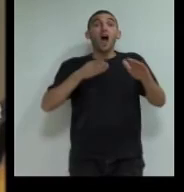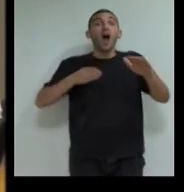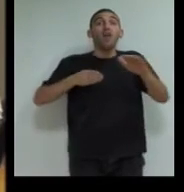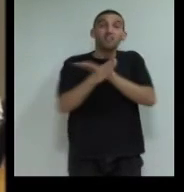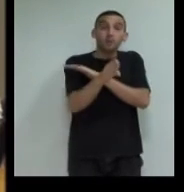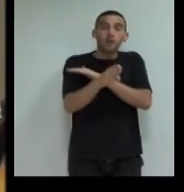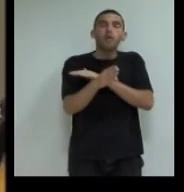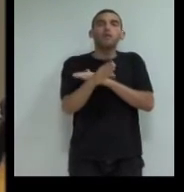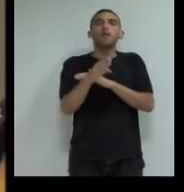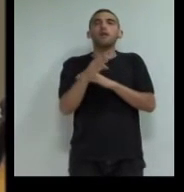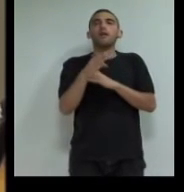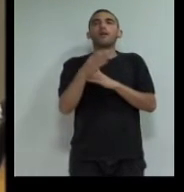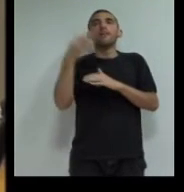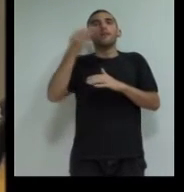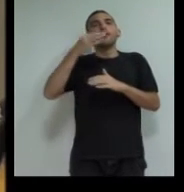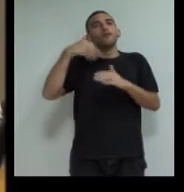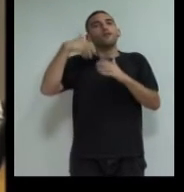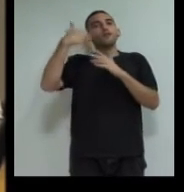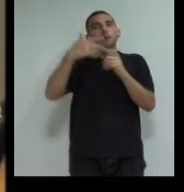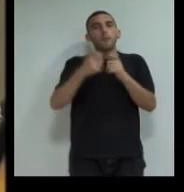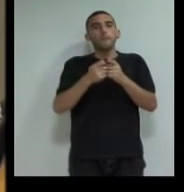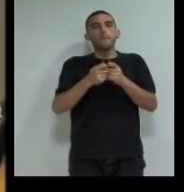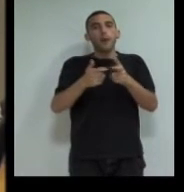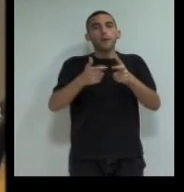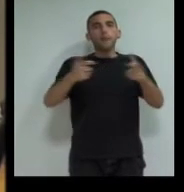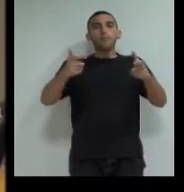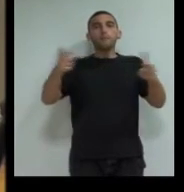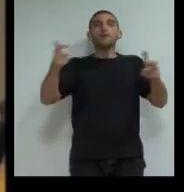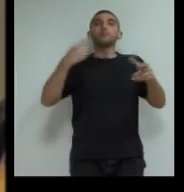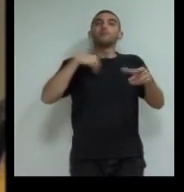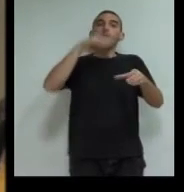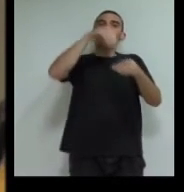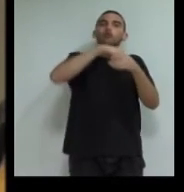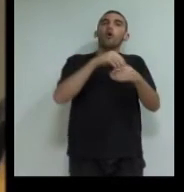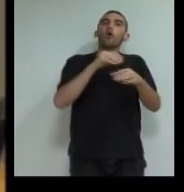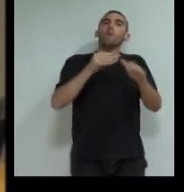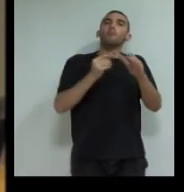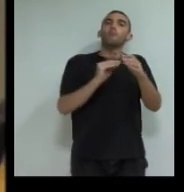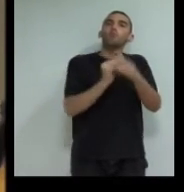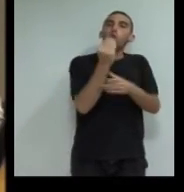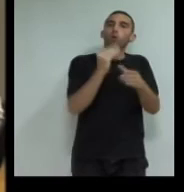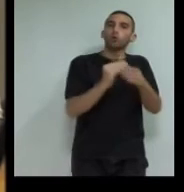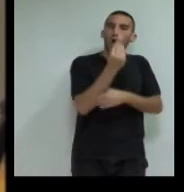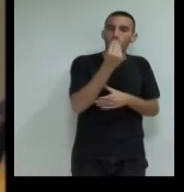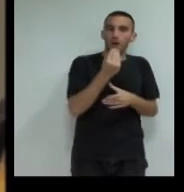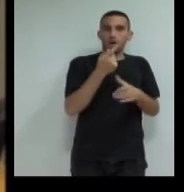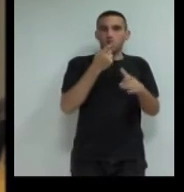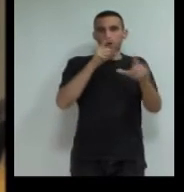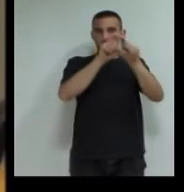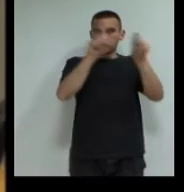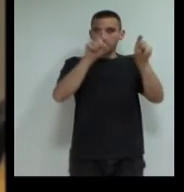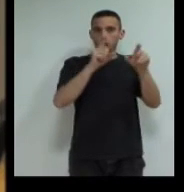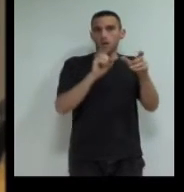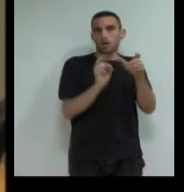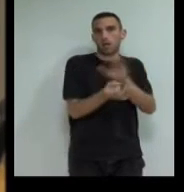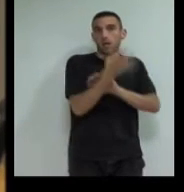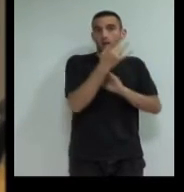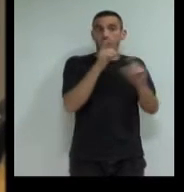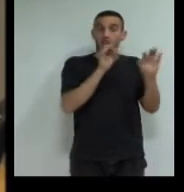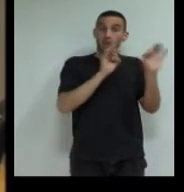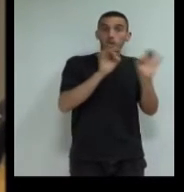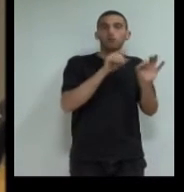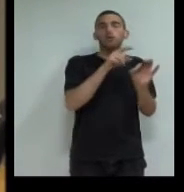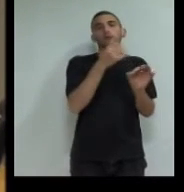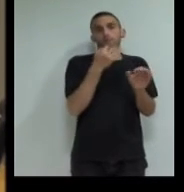un poco ir tendiendo hacia las compañías y las productoras, porque es que es lo lógico. Tú al final, ¿qué te puede